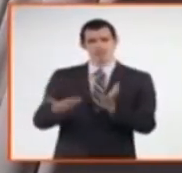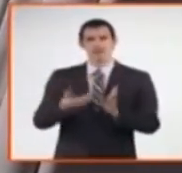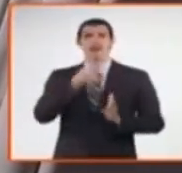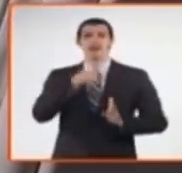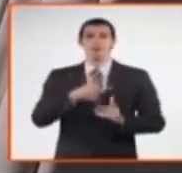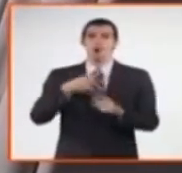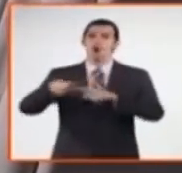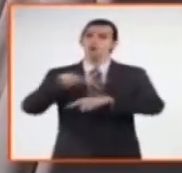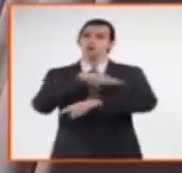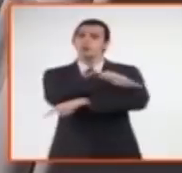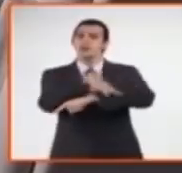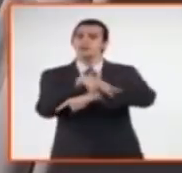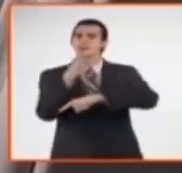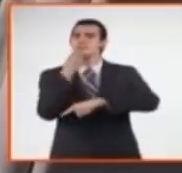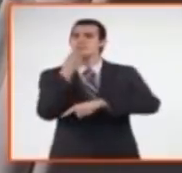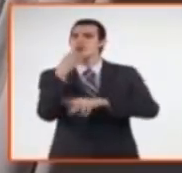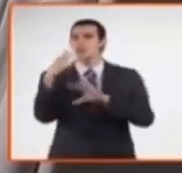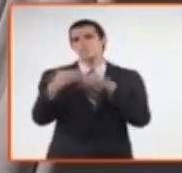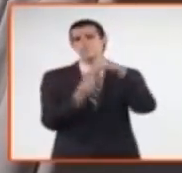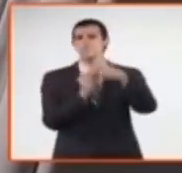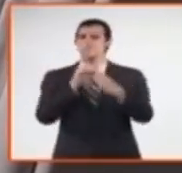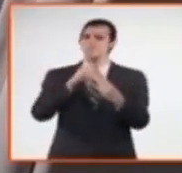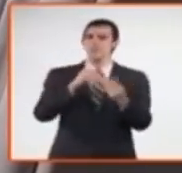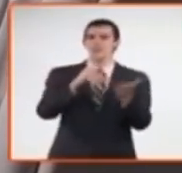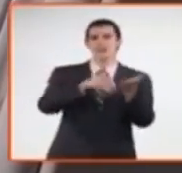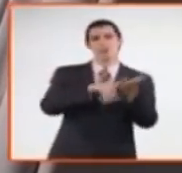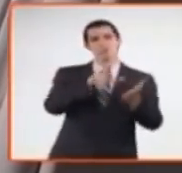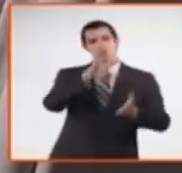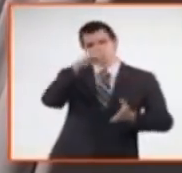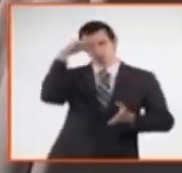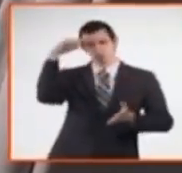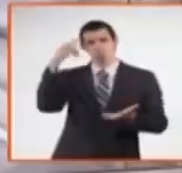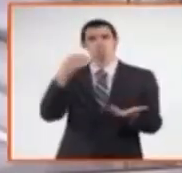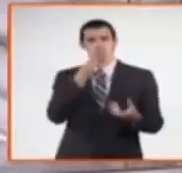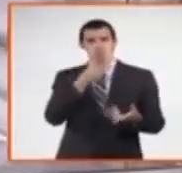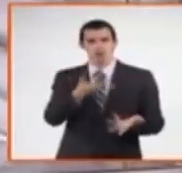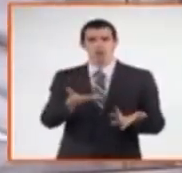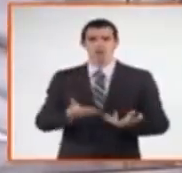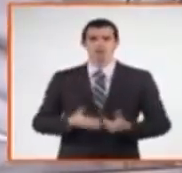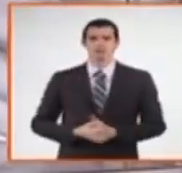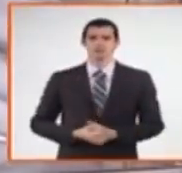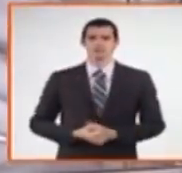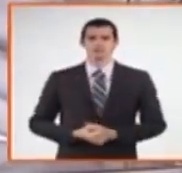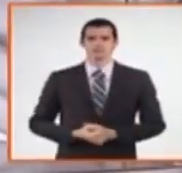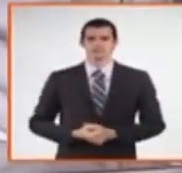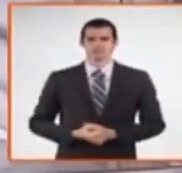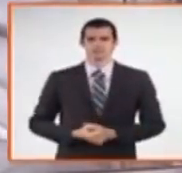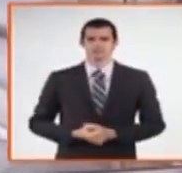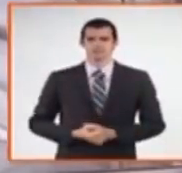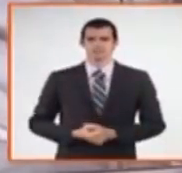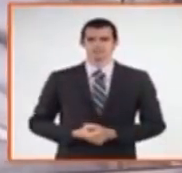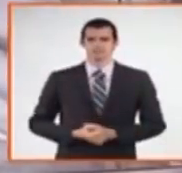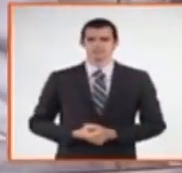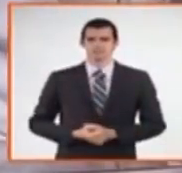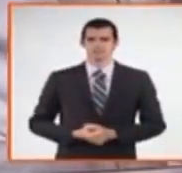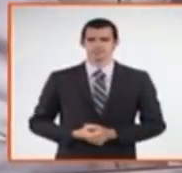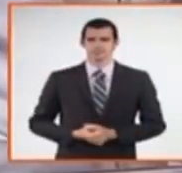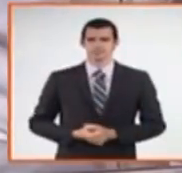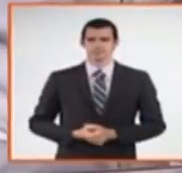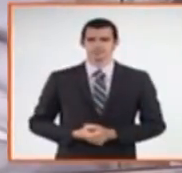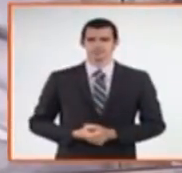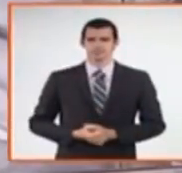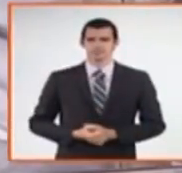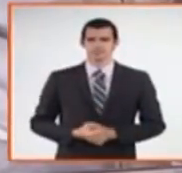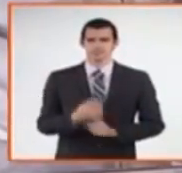norteamericana 1 que es esta británica si lo que se está viendo es que las vacunas con las vacunas actuales las que más se